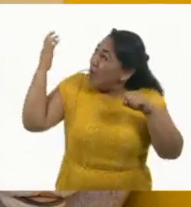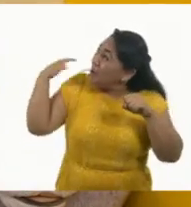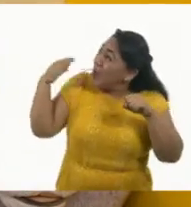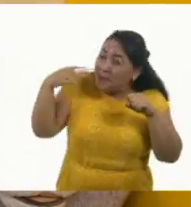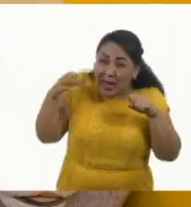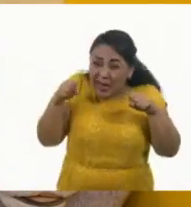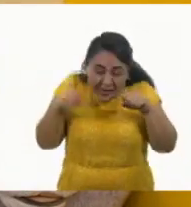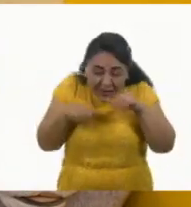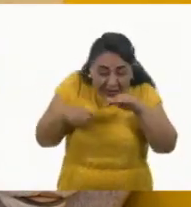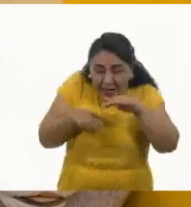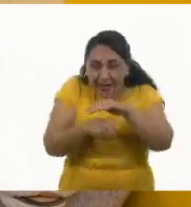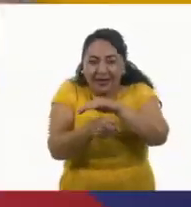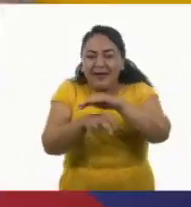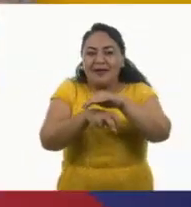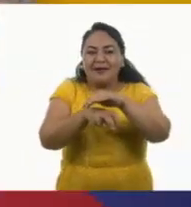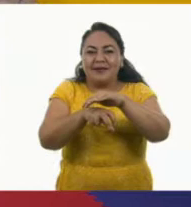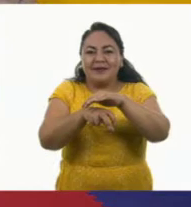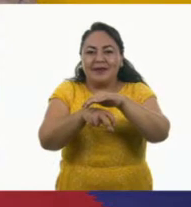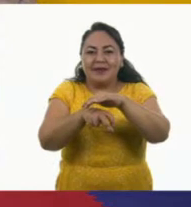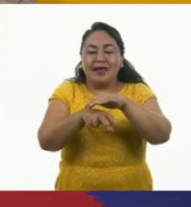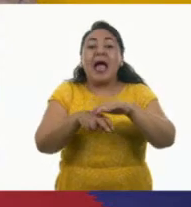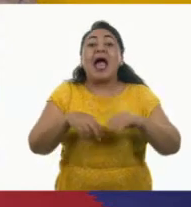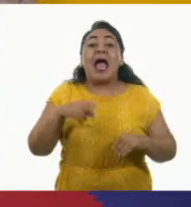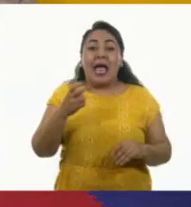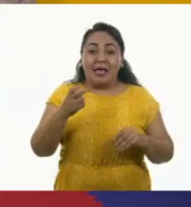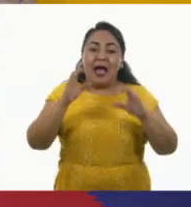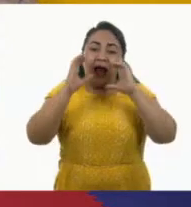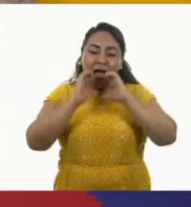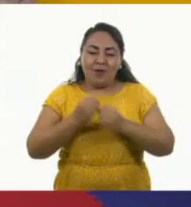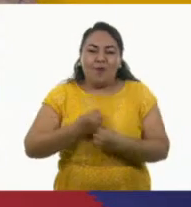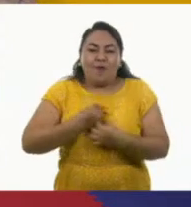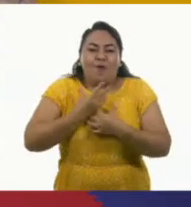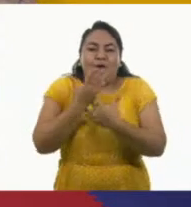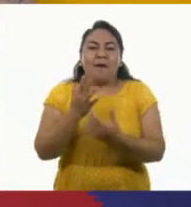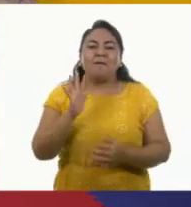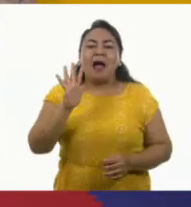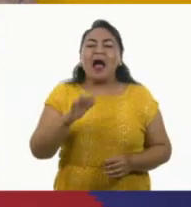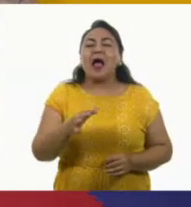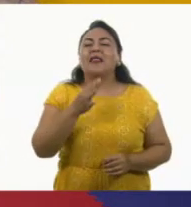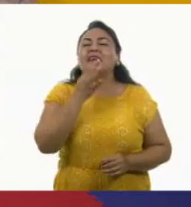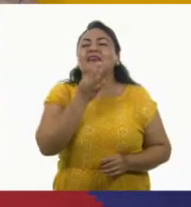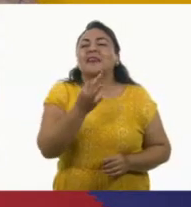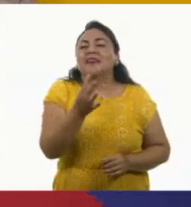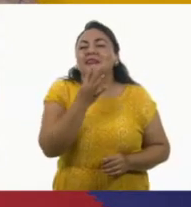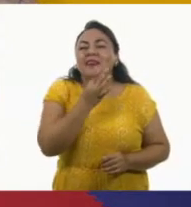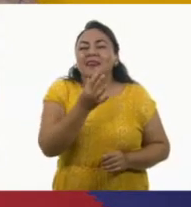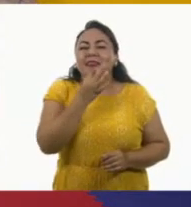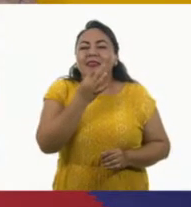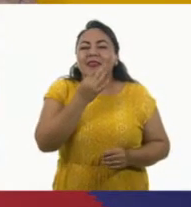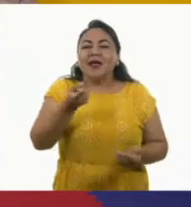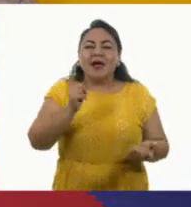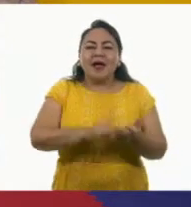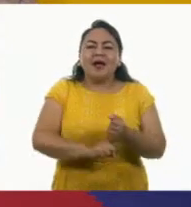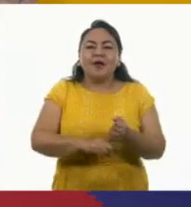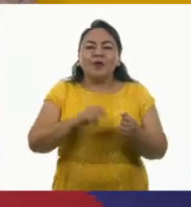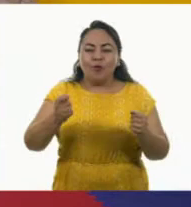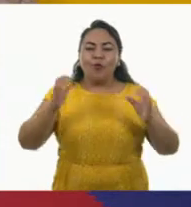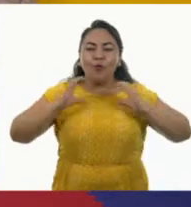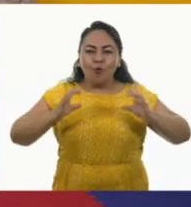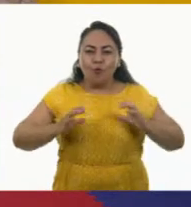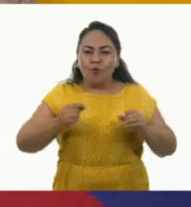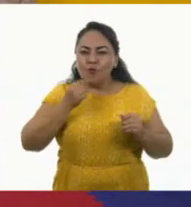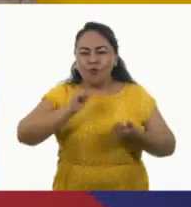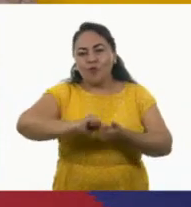y se mete a su cuevita. Esas canciones poema, aparentemente muy simples, ocupan como escenario el cuerpo del niño y